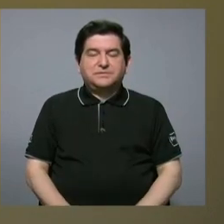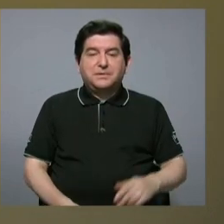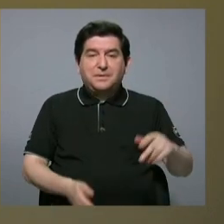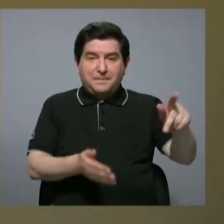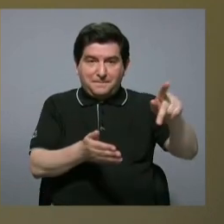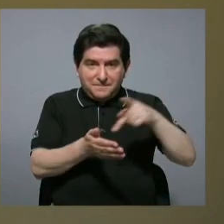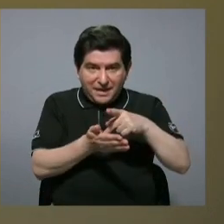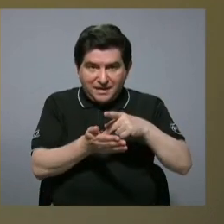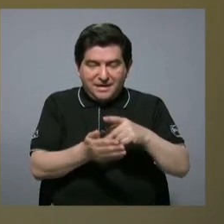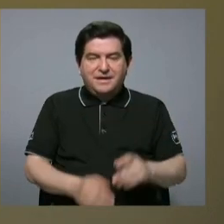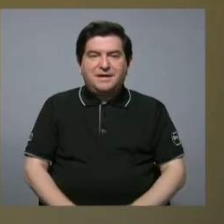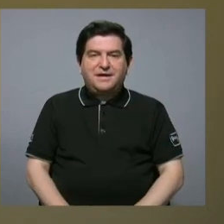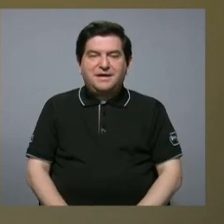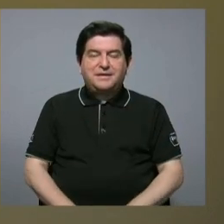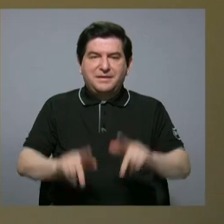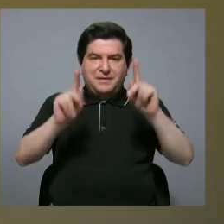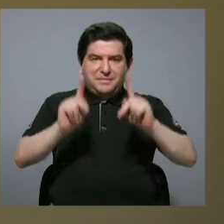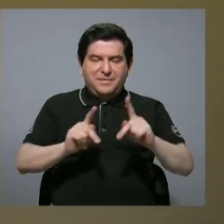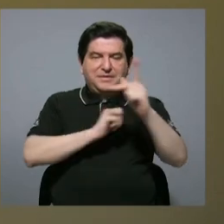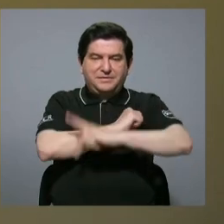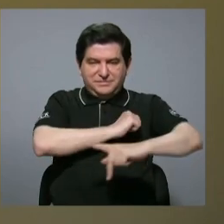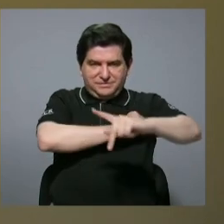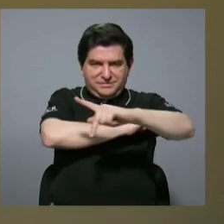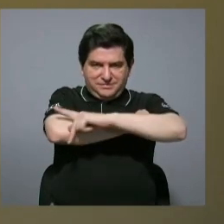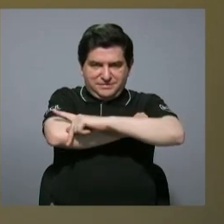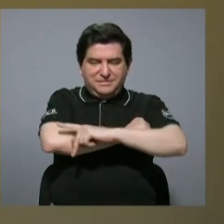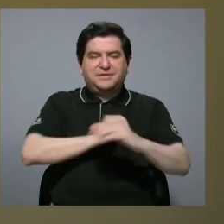pagan los habitantes de este país